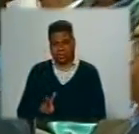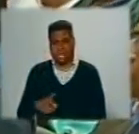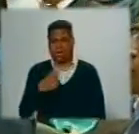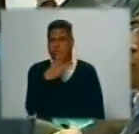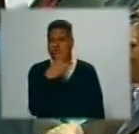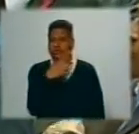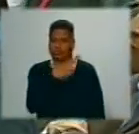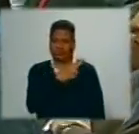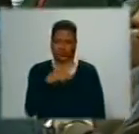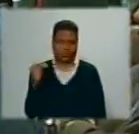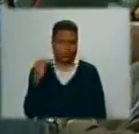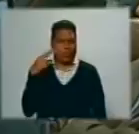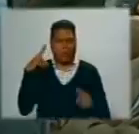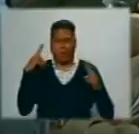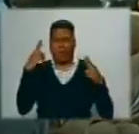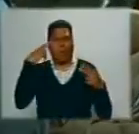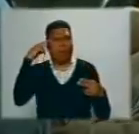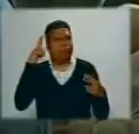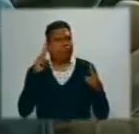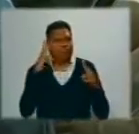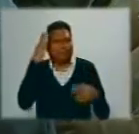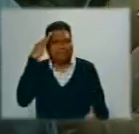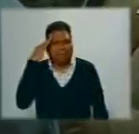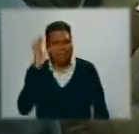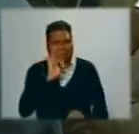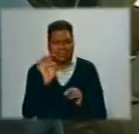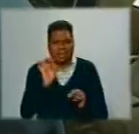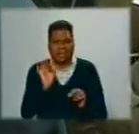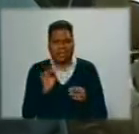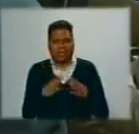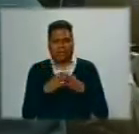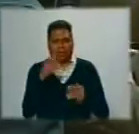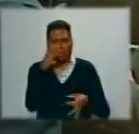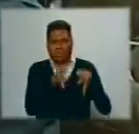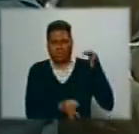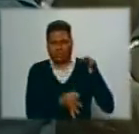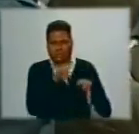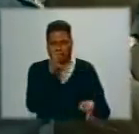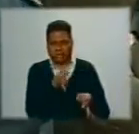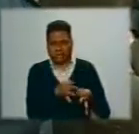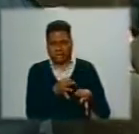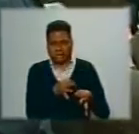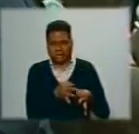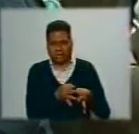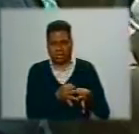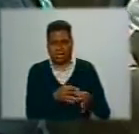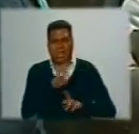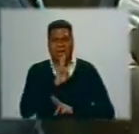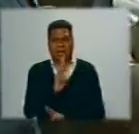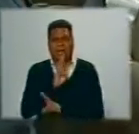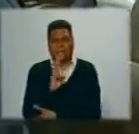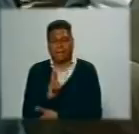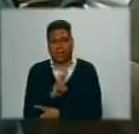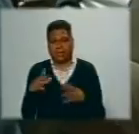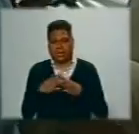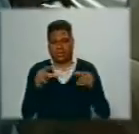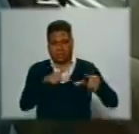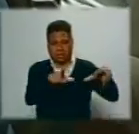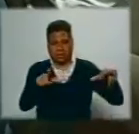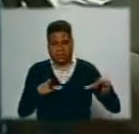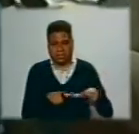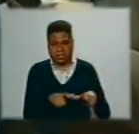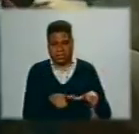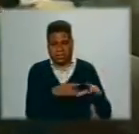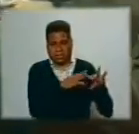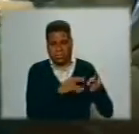reconoce la jurisdicción de la Corte Internacional de Justicia para la solución de la controversia territorial sobre la